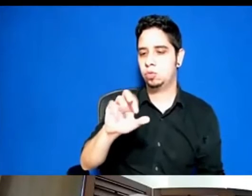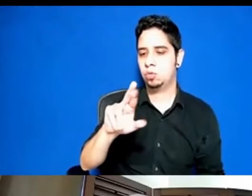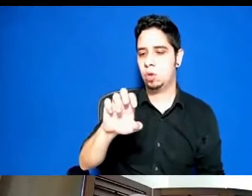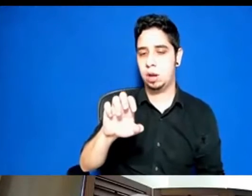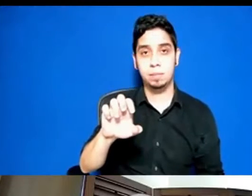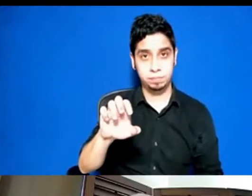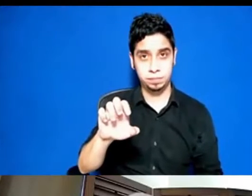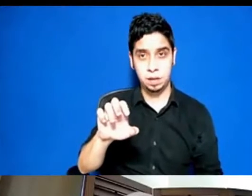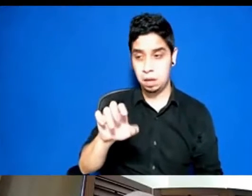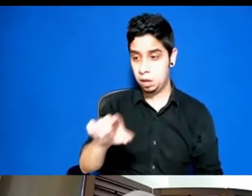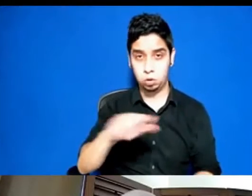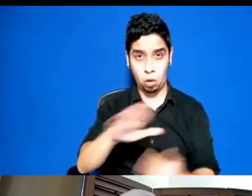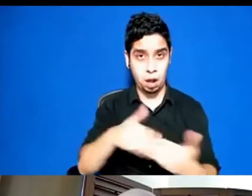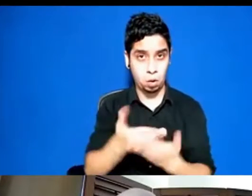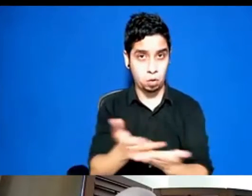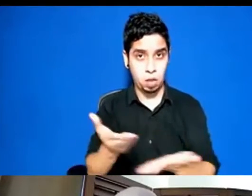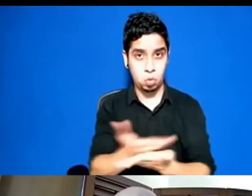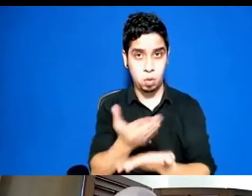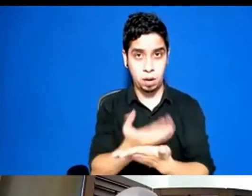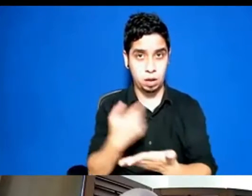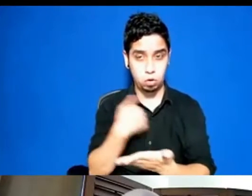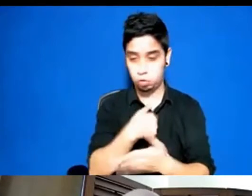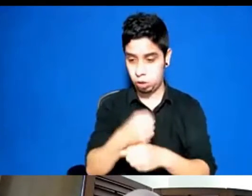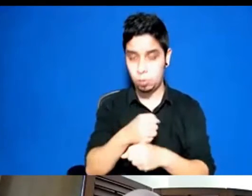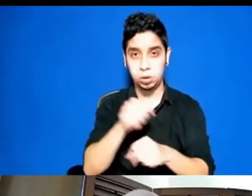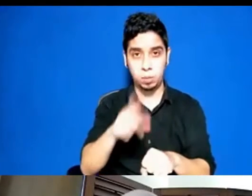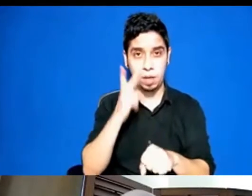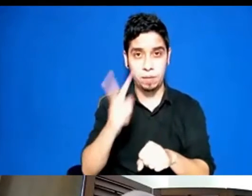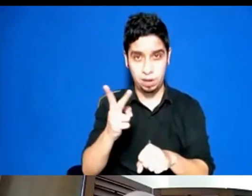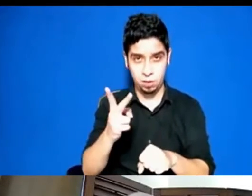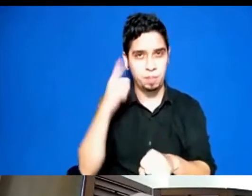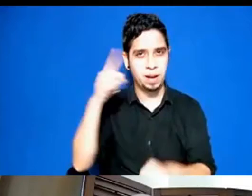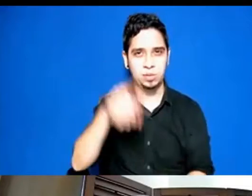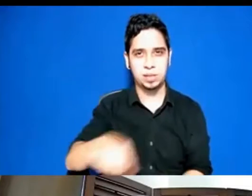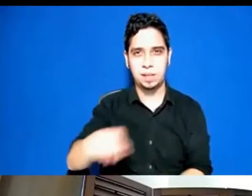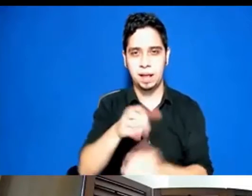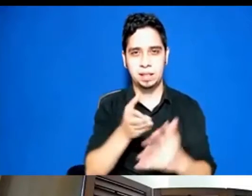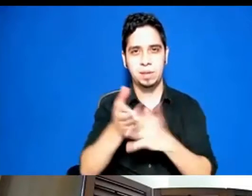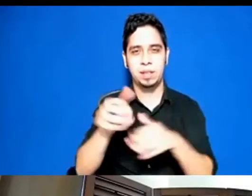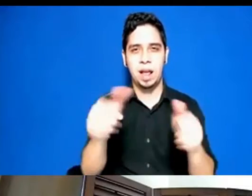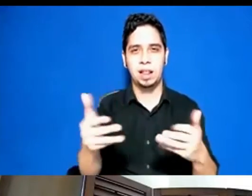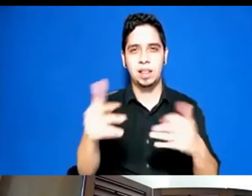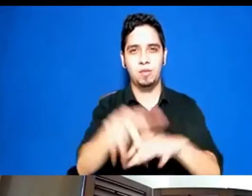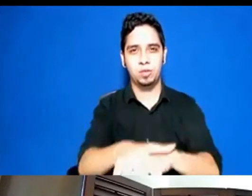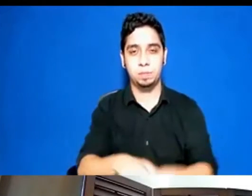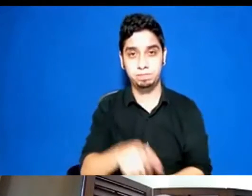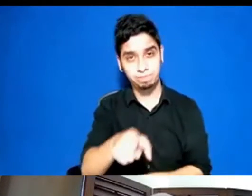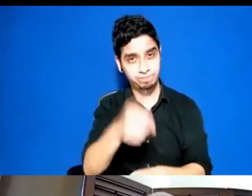cosas nuevas que estamos trabajando semana tras semana para todos ustedes en Arte Fusión. Aquí es que